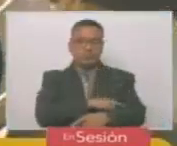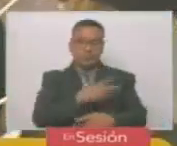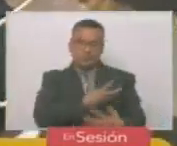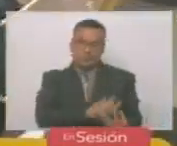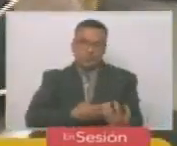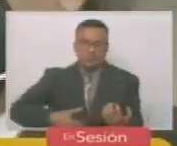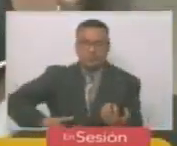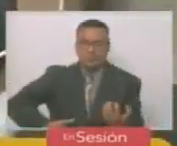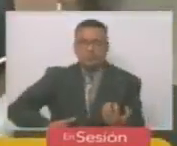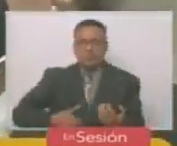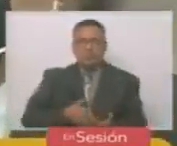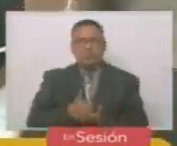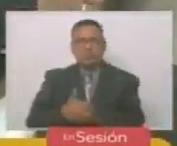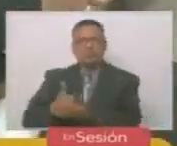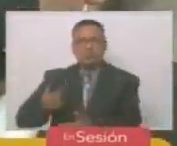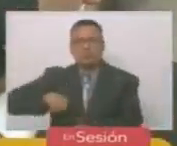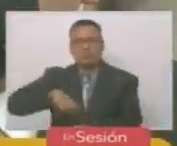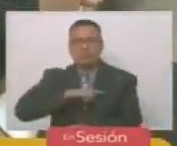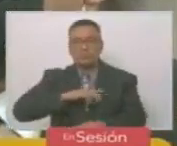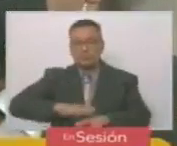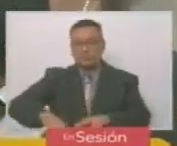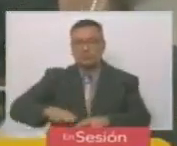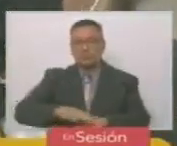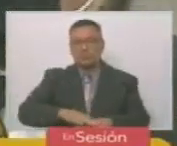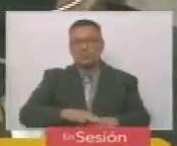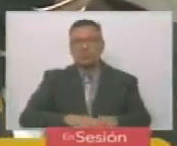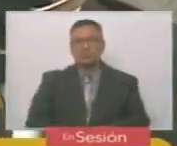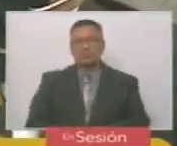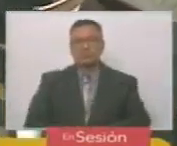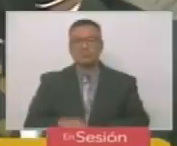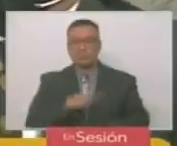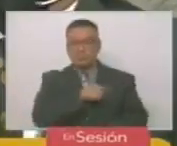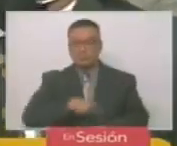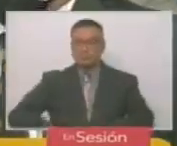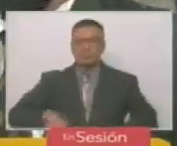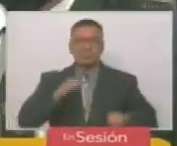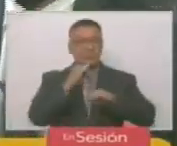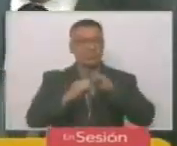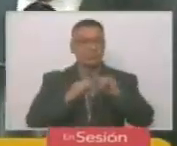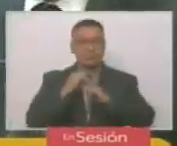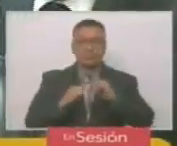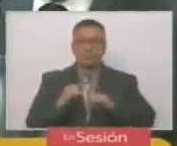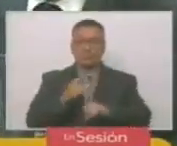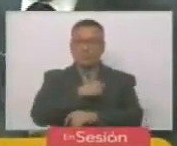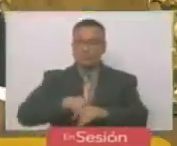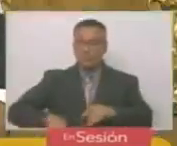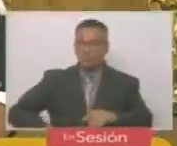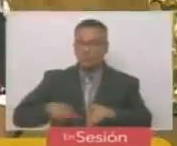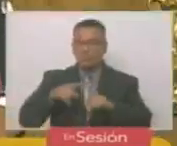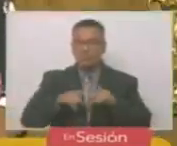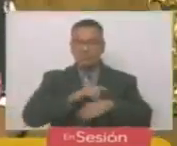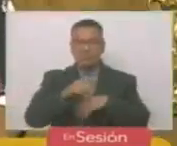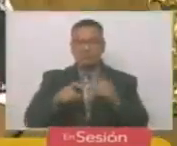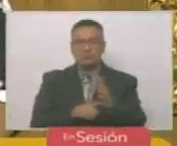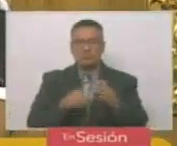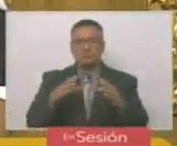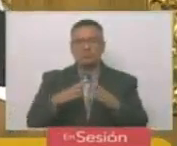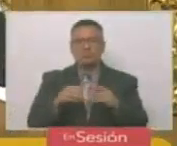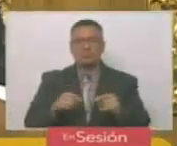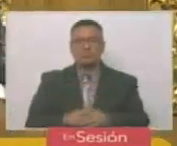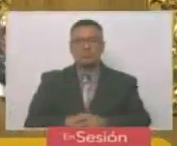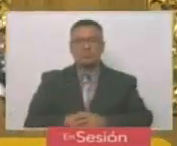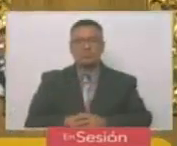materna en beneficio de nuestros niños. Que siendo el presidente de la República, medio de condiciones absolutas adversas,